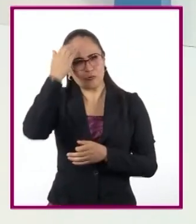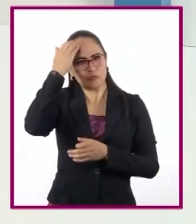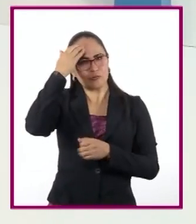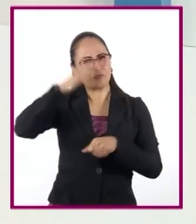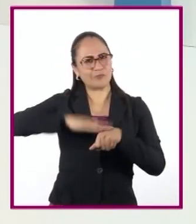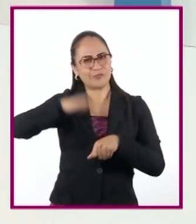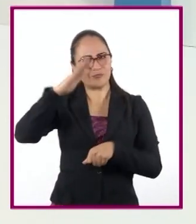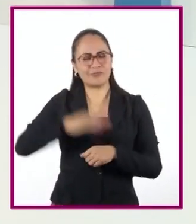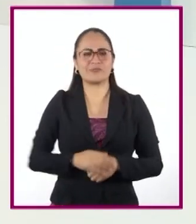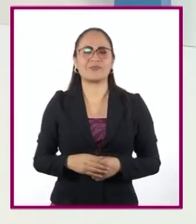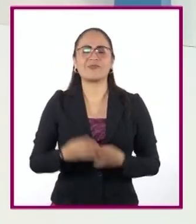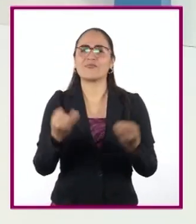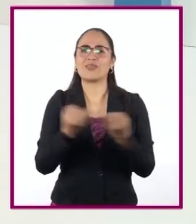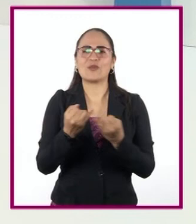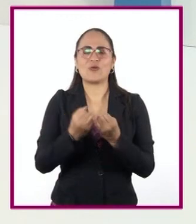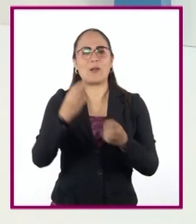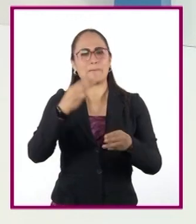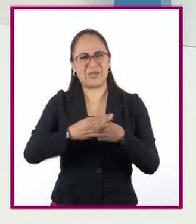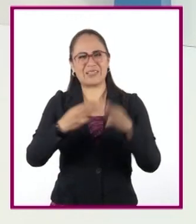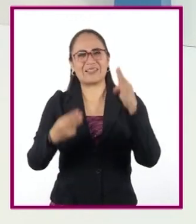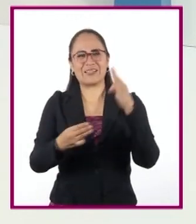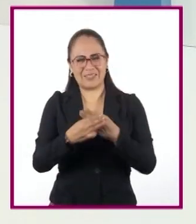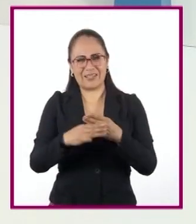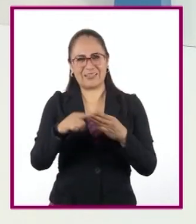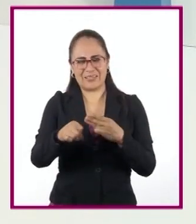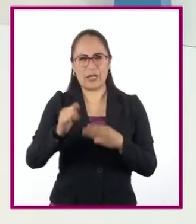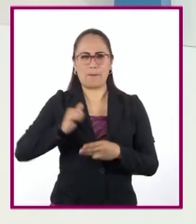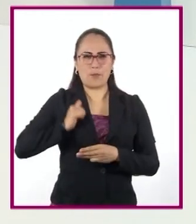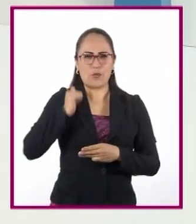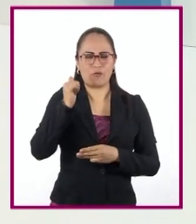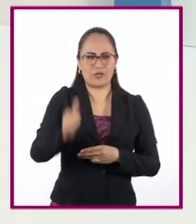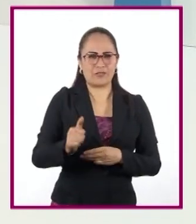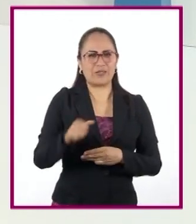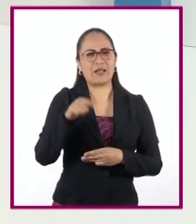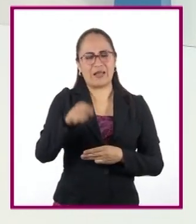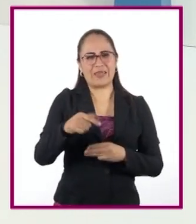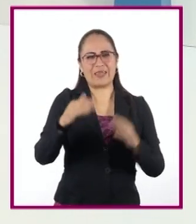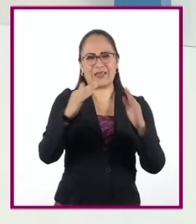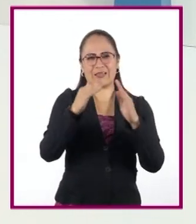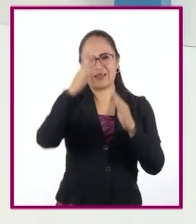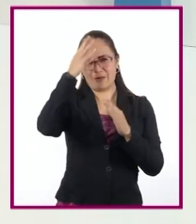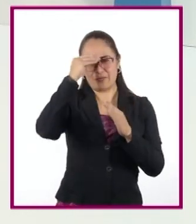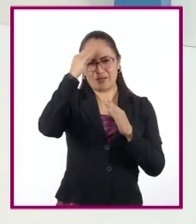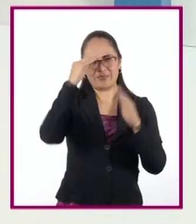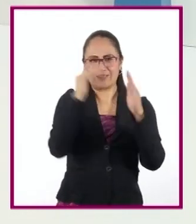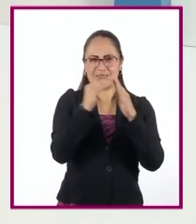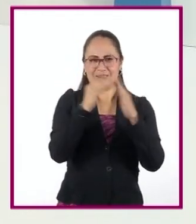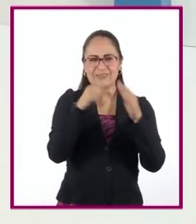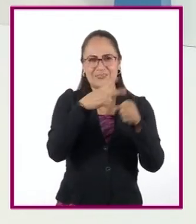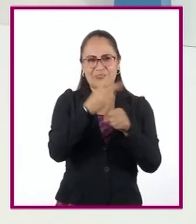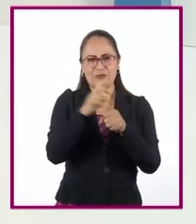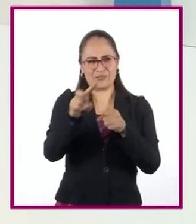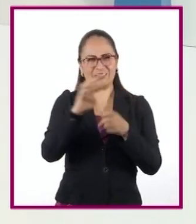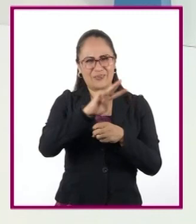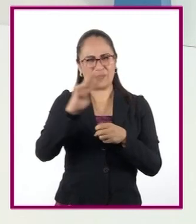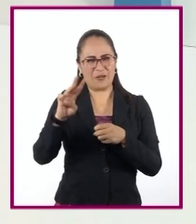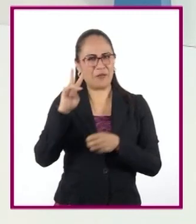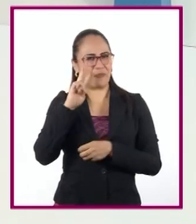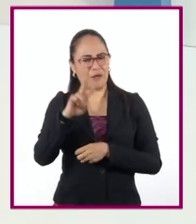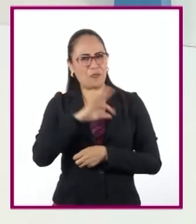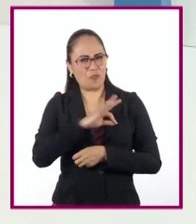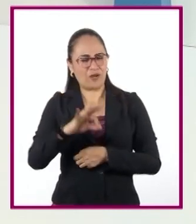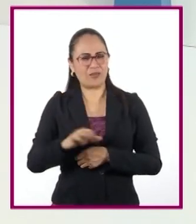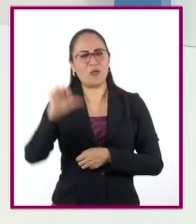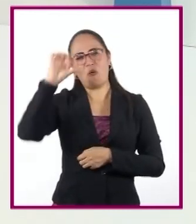Además, podrán aprovechar los materiales que tienen disponibles en la página de Aprende en Casa. ¡Listo! Terminamos por